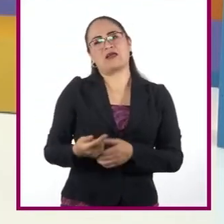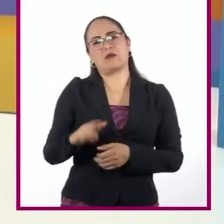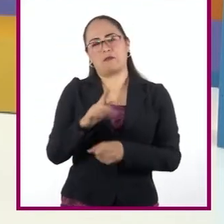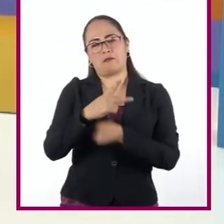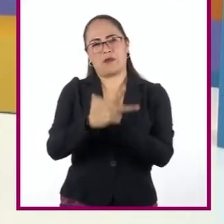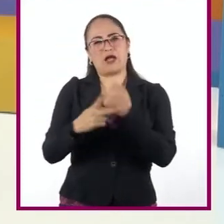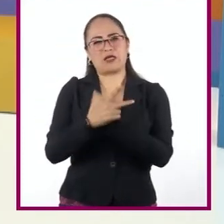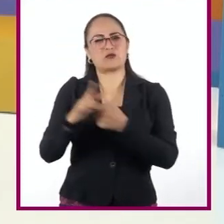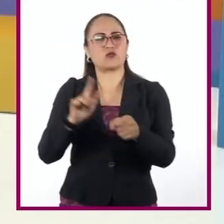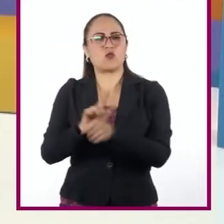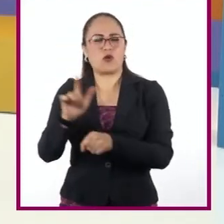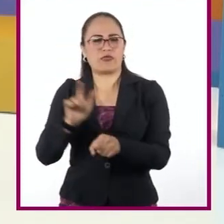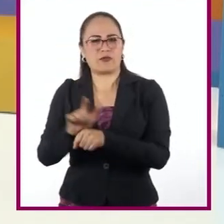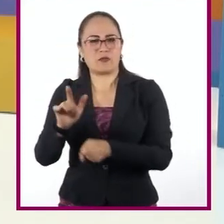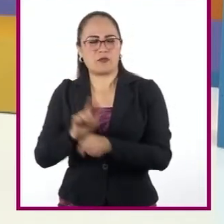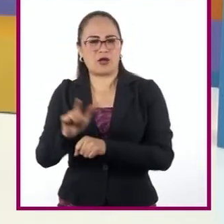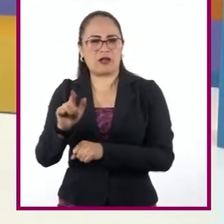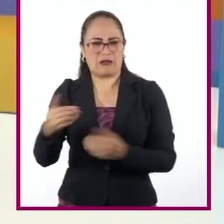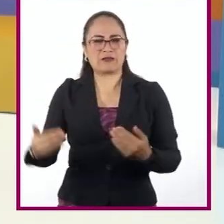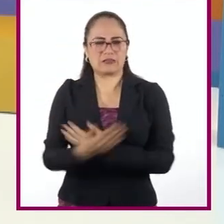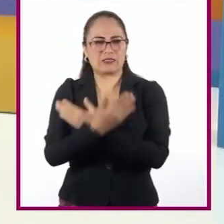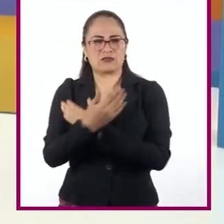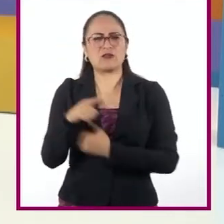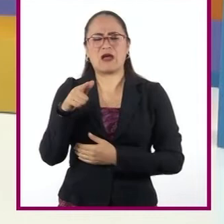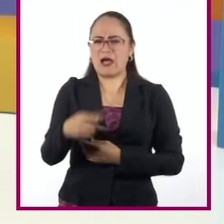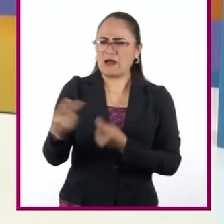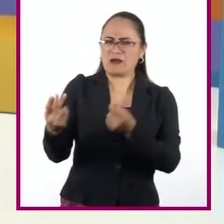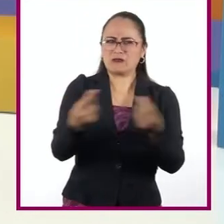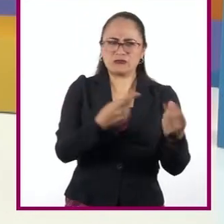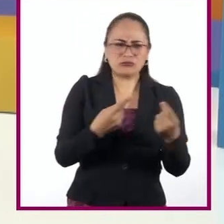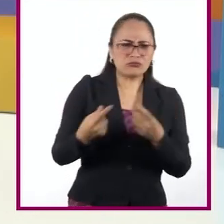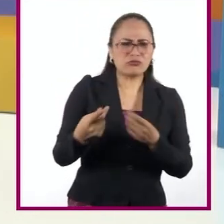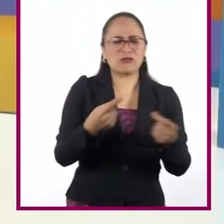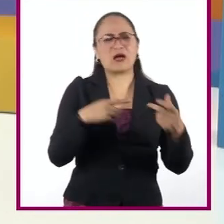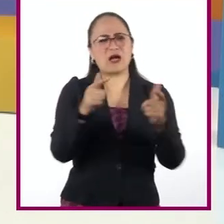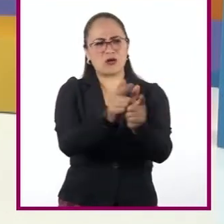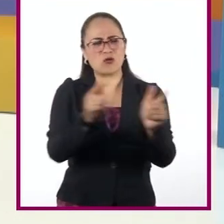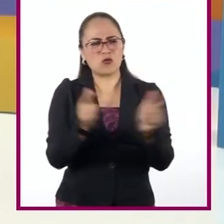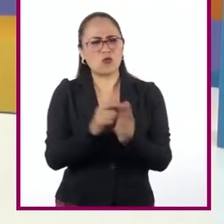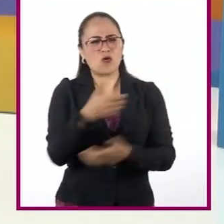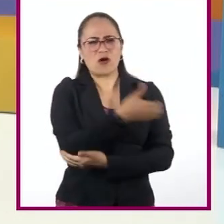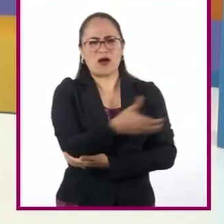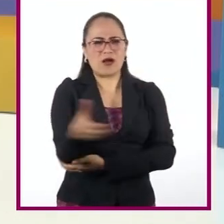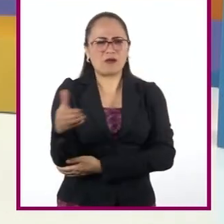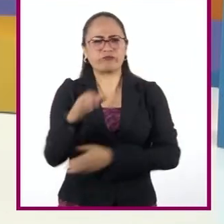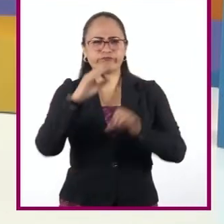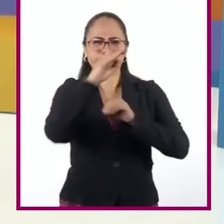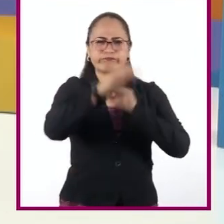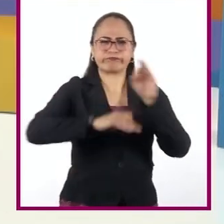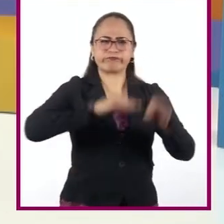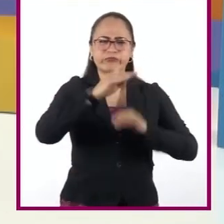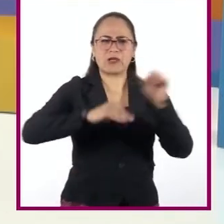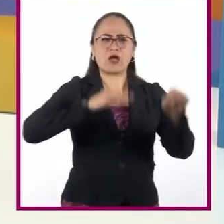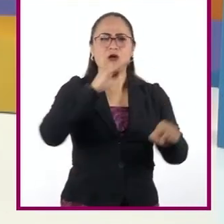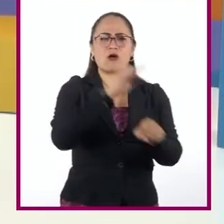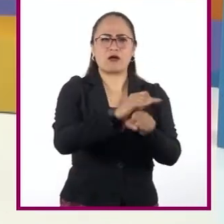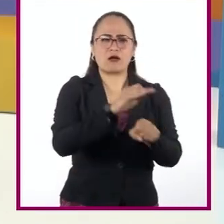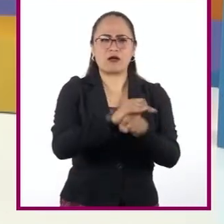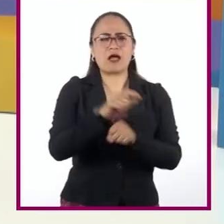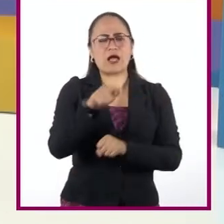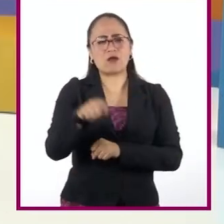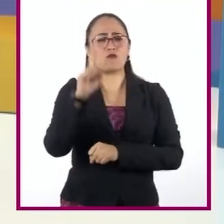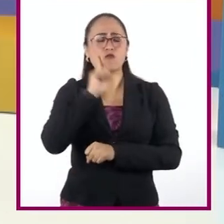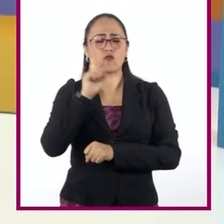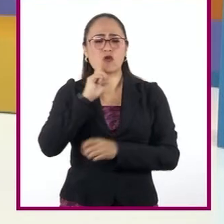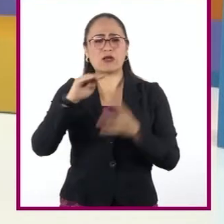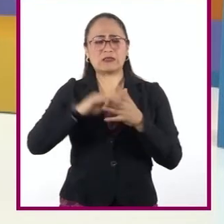guatemalteco, país donde realizó activismo en defensa de los campesinos. Rigoberta estuvo exiliada en